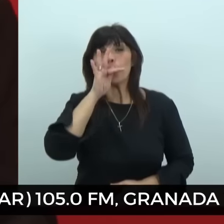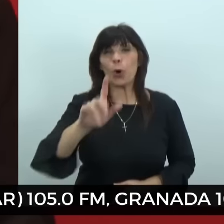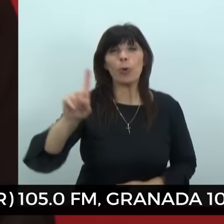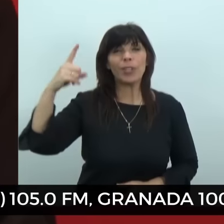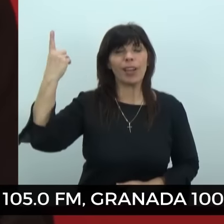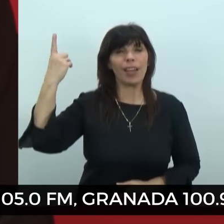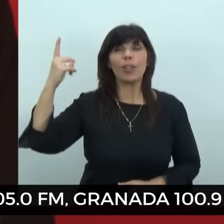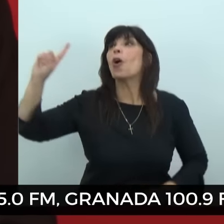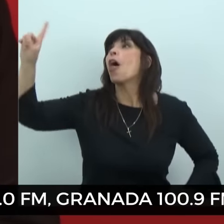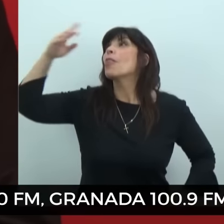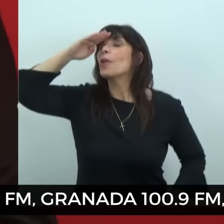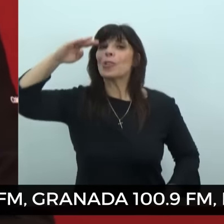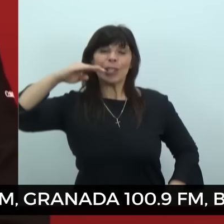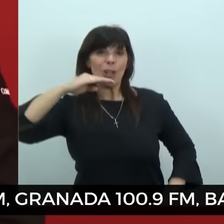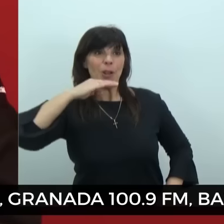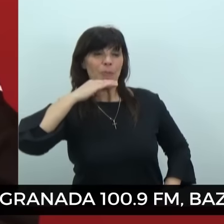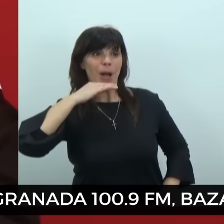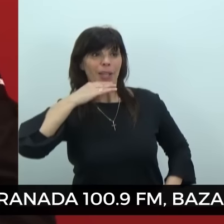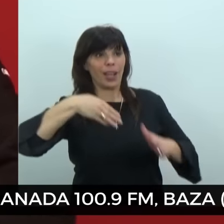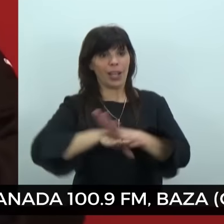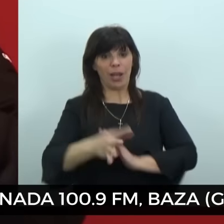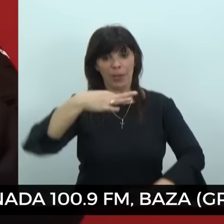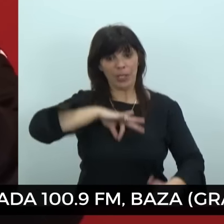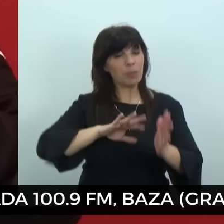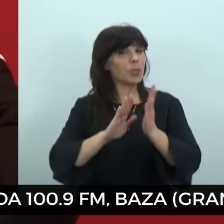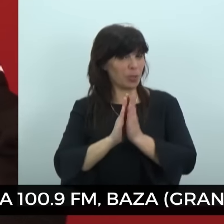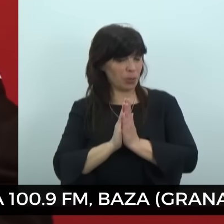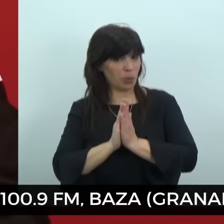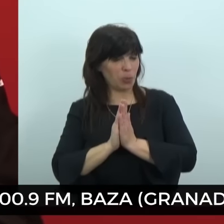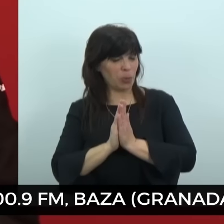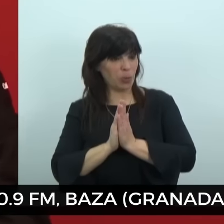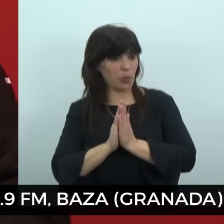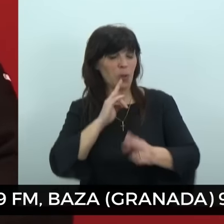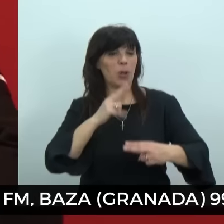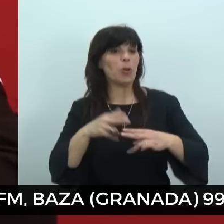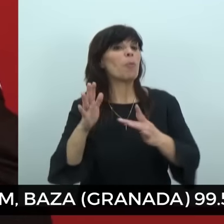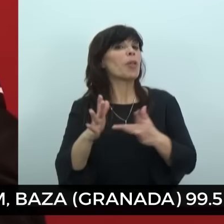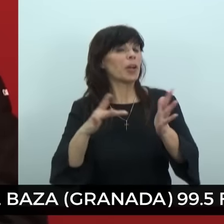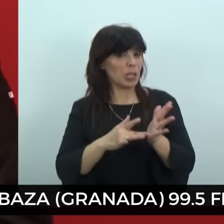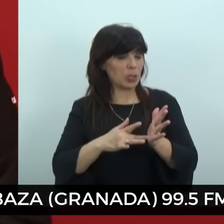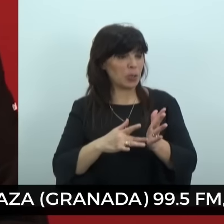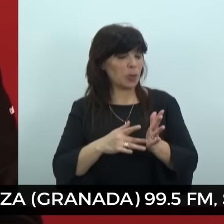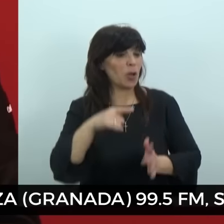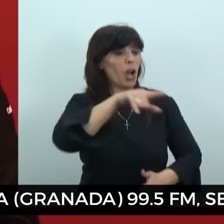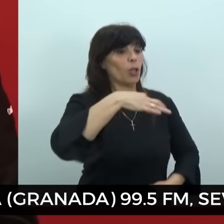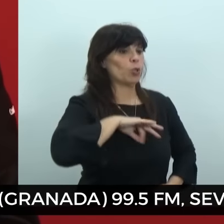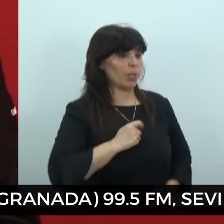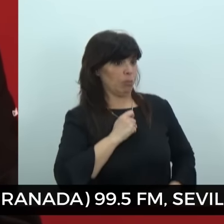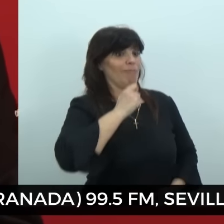es cuando Dios el Padre, por Dios el Espíritu Santo, en el nombre de su Hijo Jesucristo, te da algo en tu